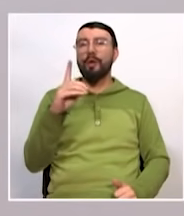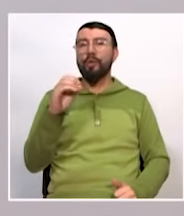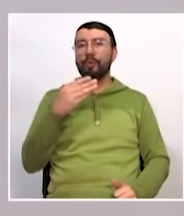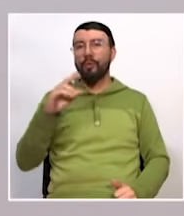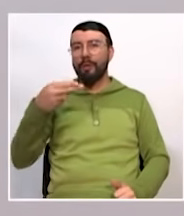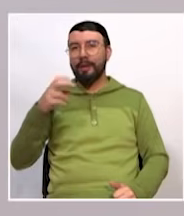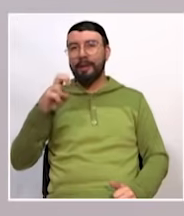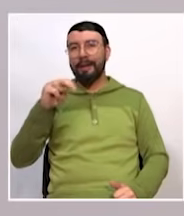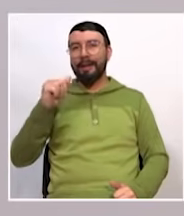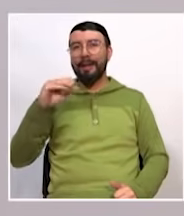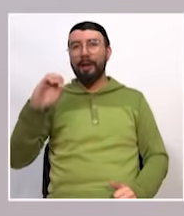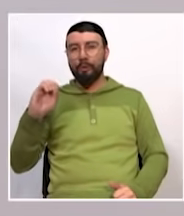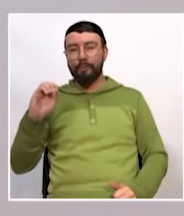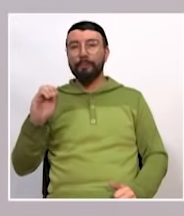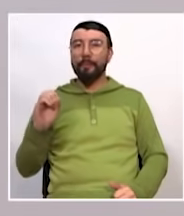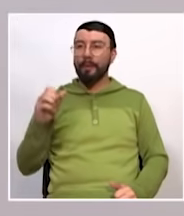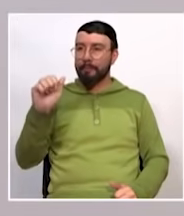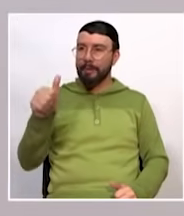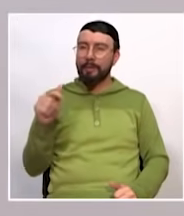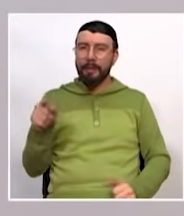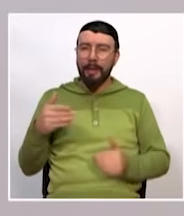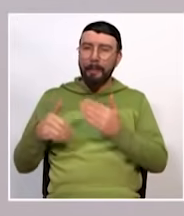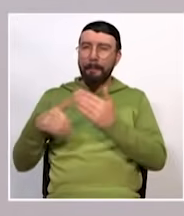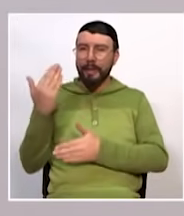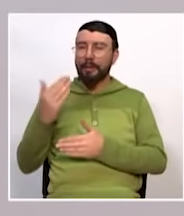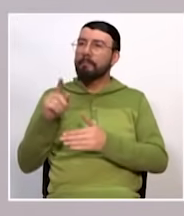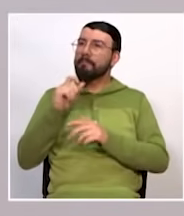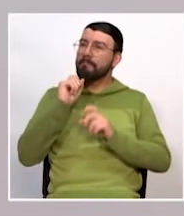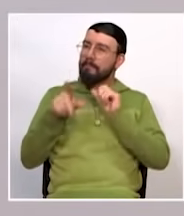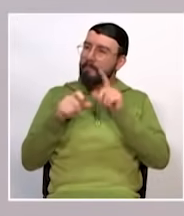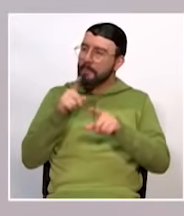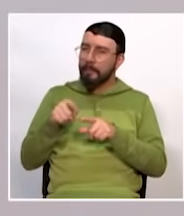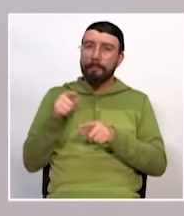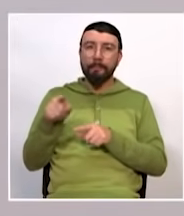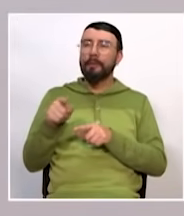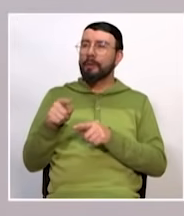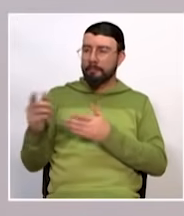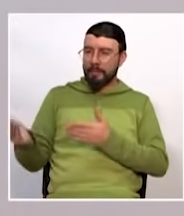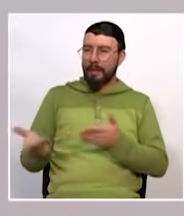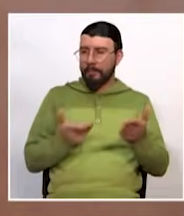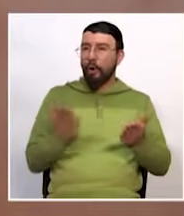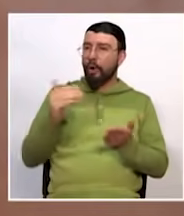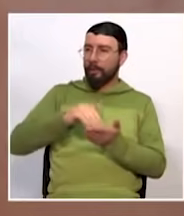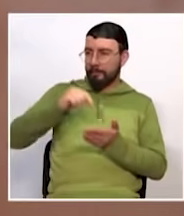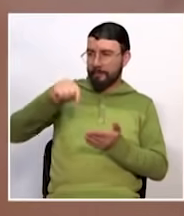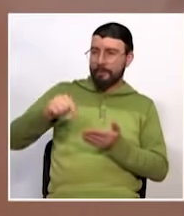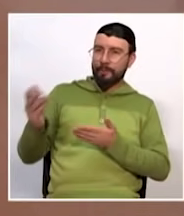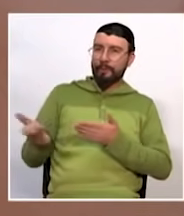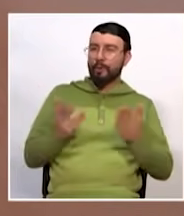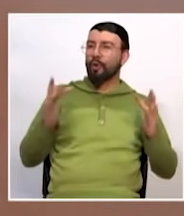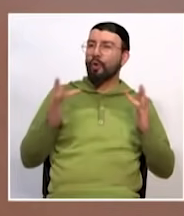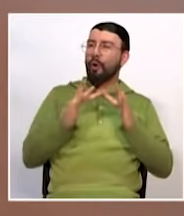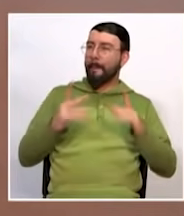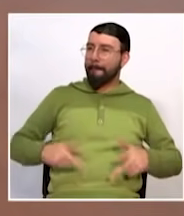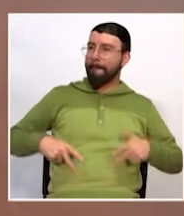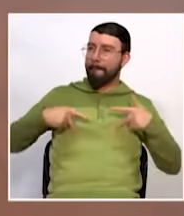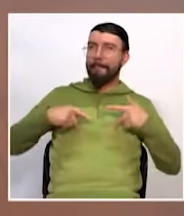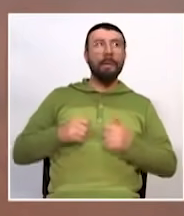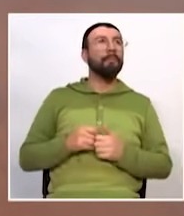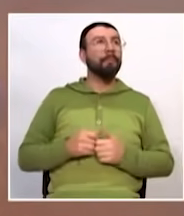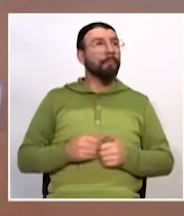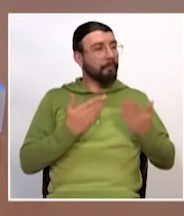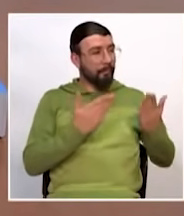mismo para que empecemos de una con las preguntas doctor eduardo nado bienvenido una vez más la conexión vital y bueno muchísimo gusto